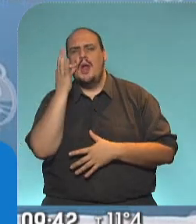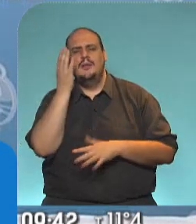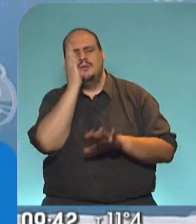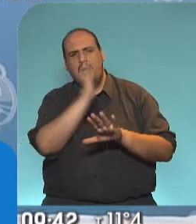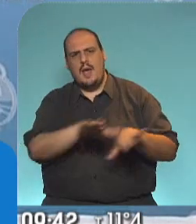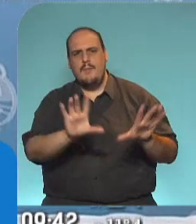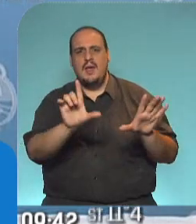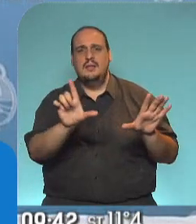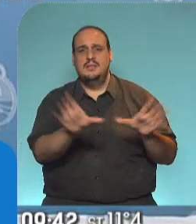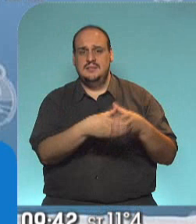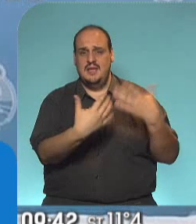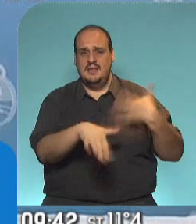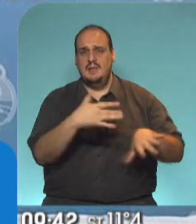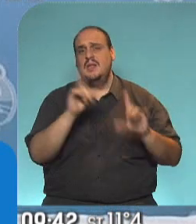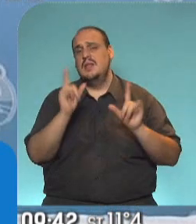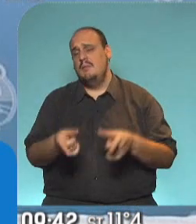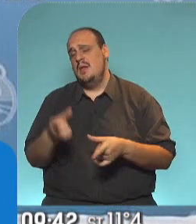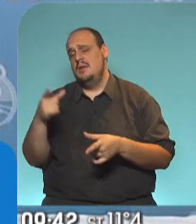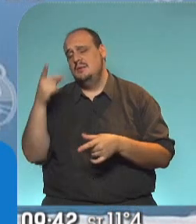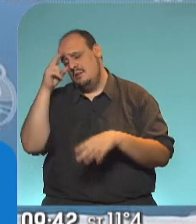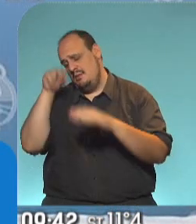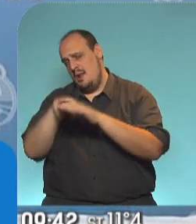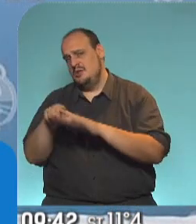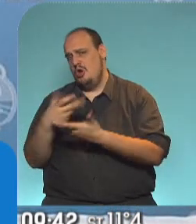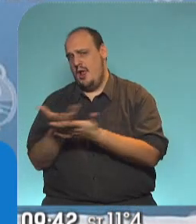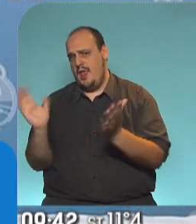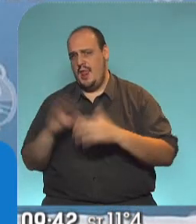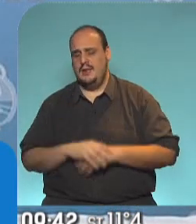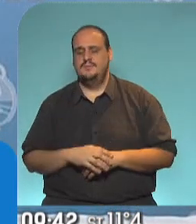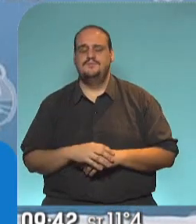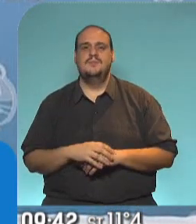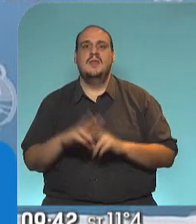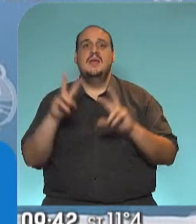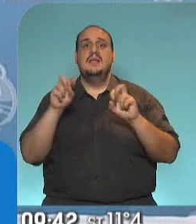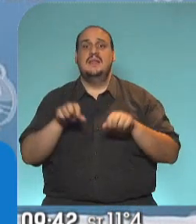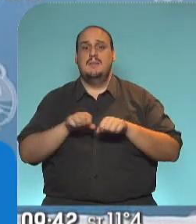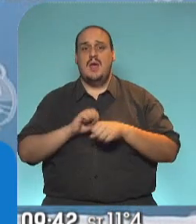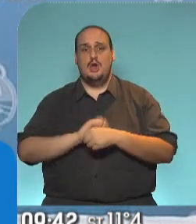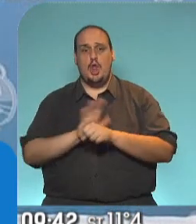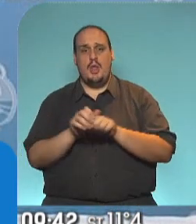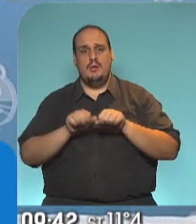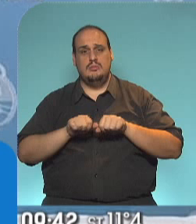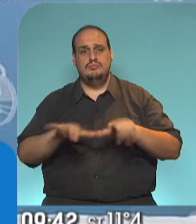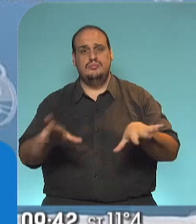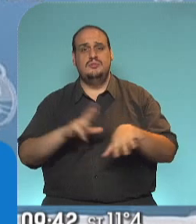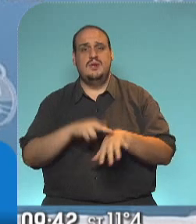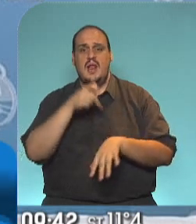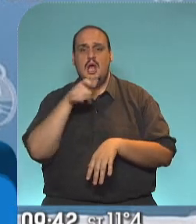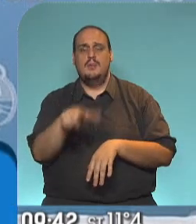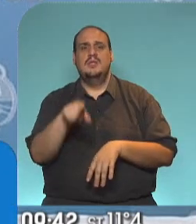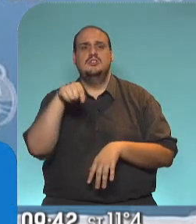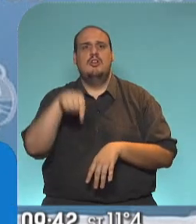como de internación general en relación a la situación epidemiológica y las recomendaciones hoy